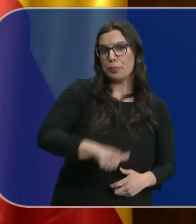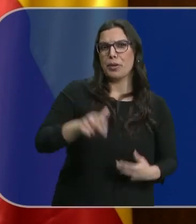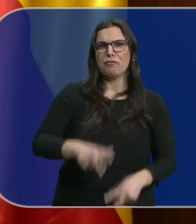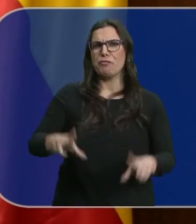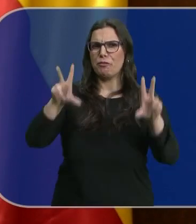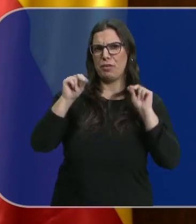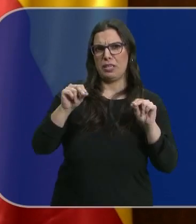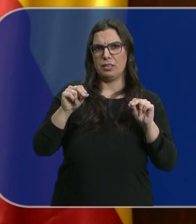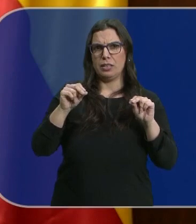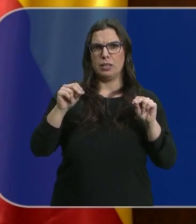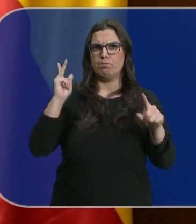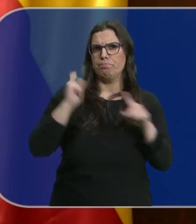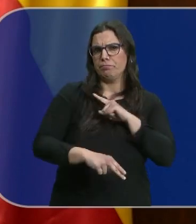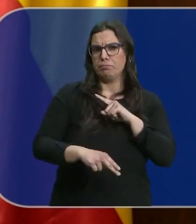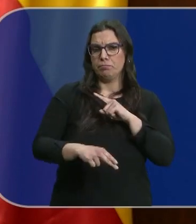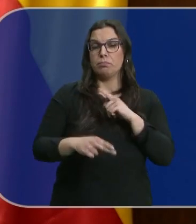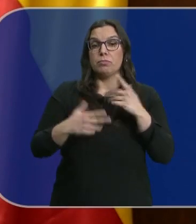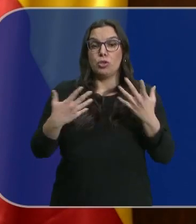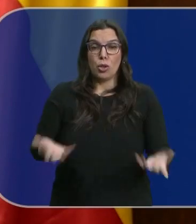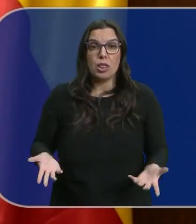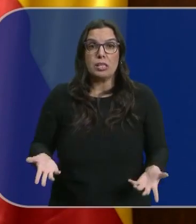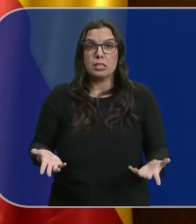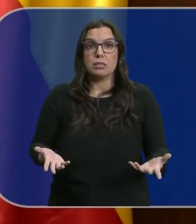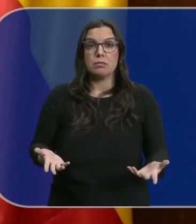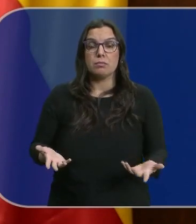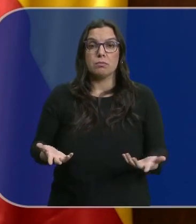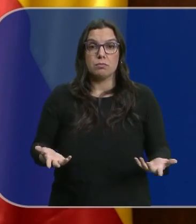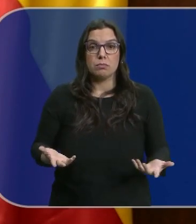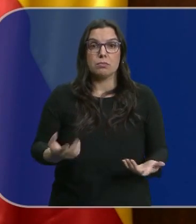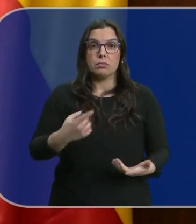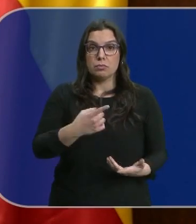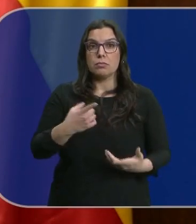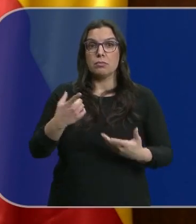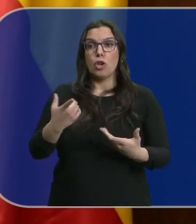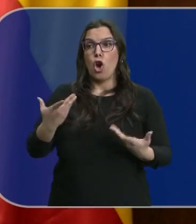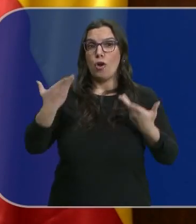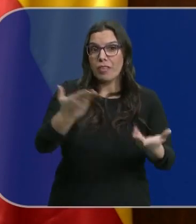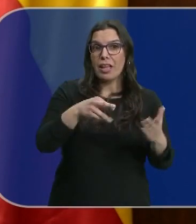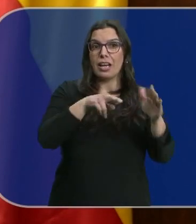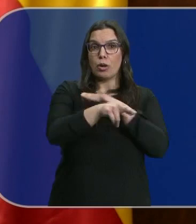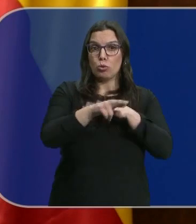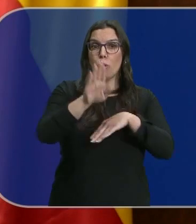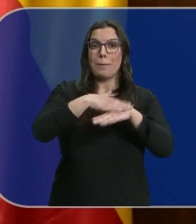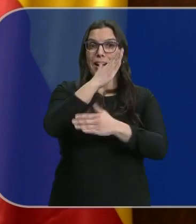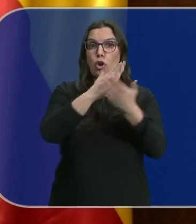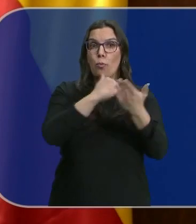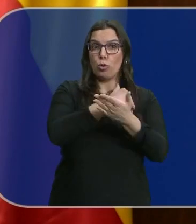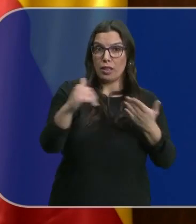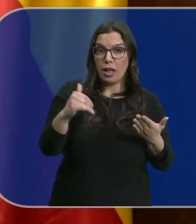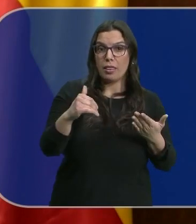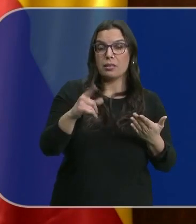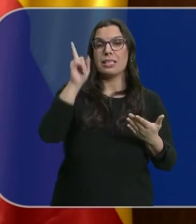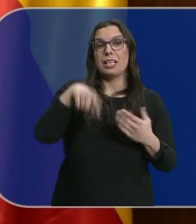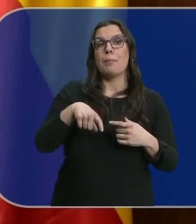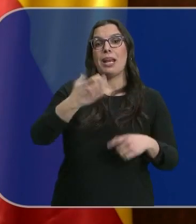las violencias machistas. Por lo tanto, quien sí está aportando recursos a las comunidades autónomas y también a